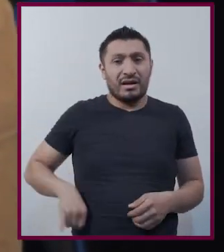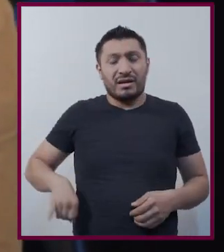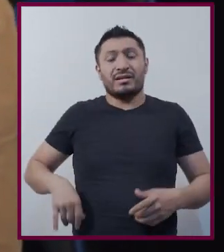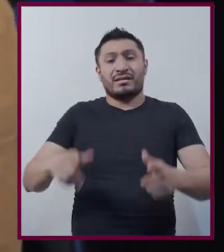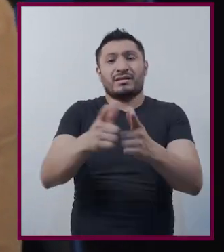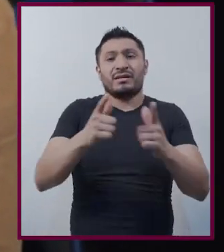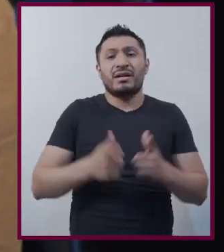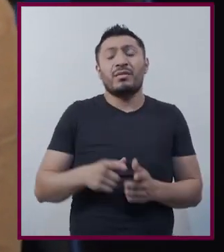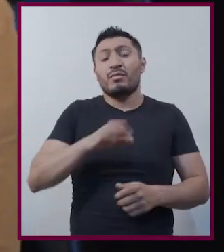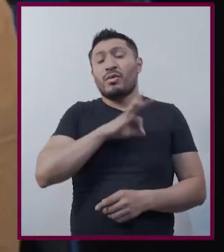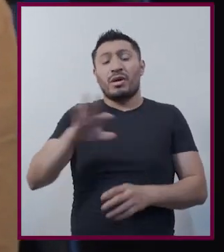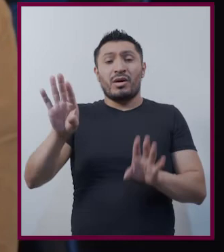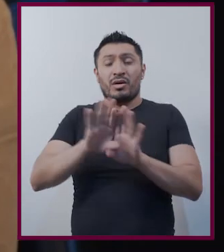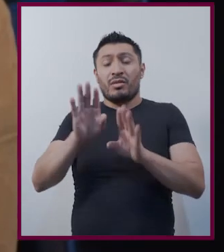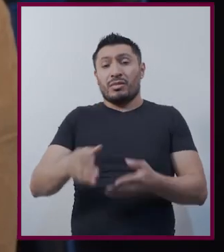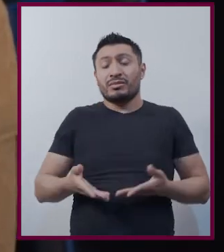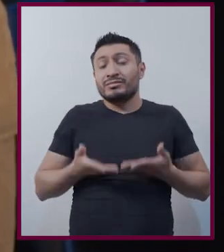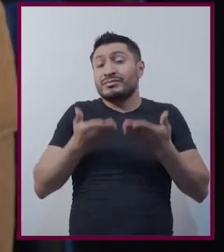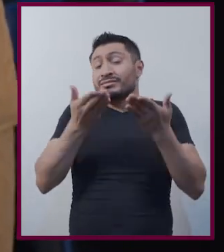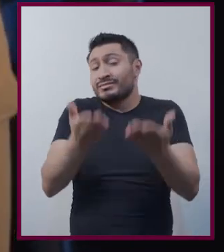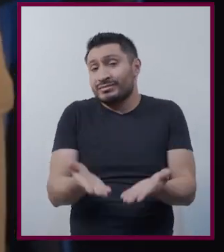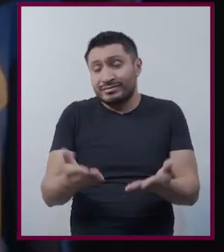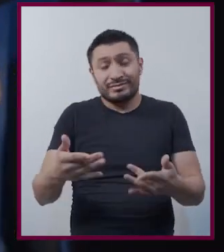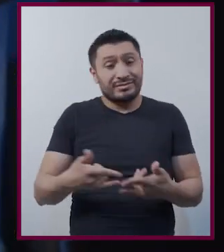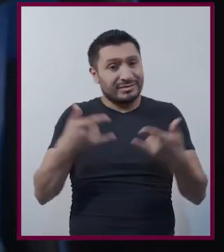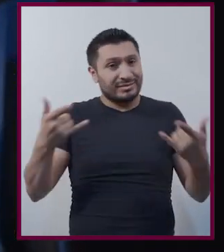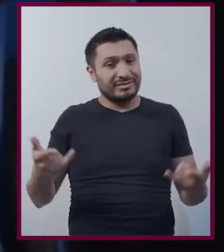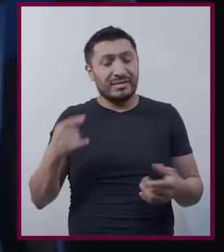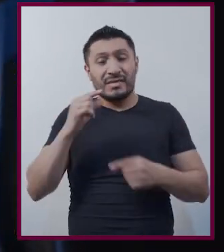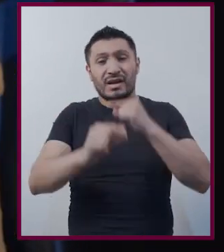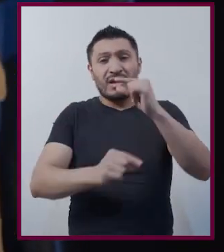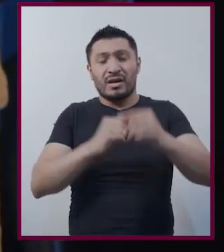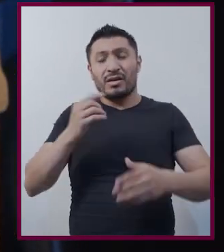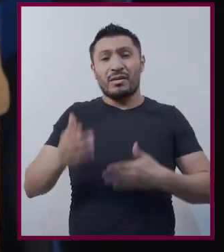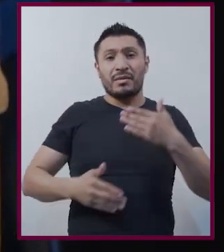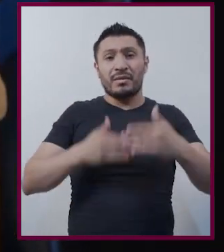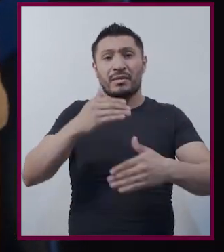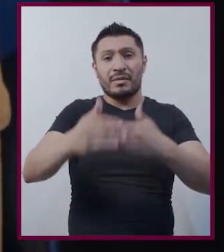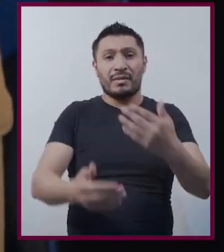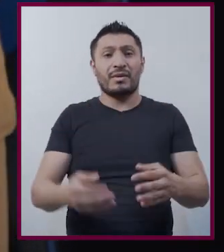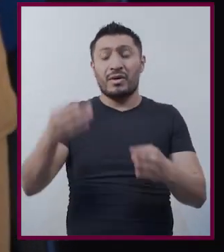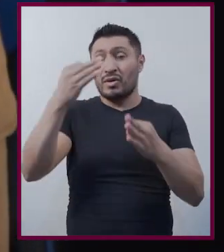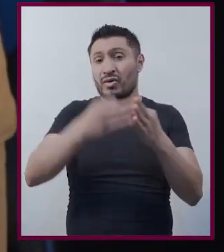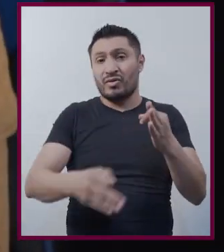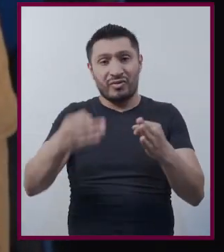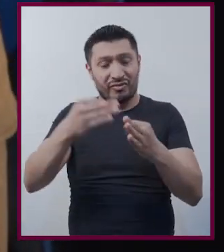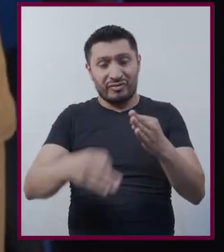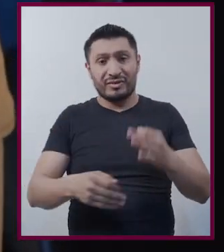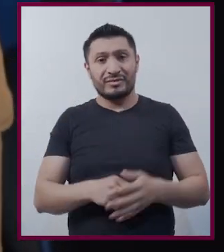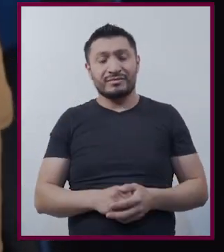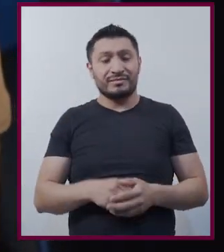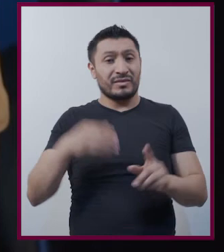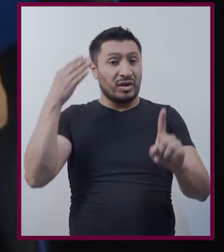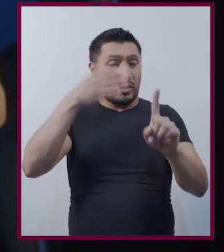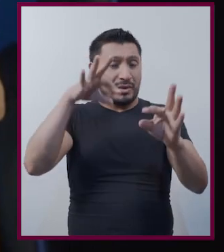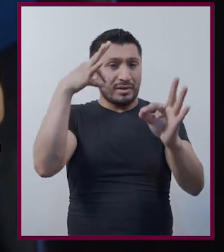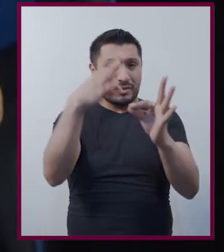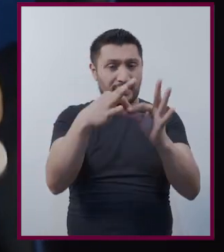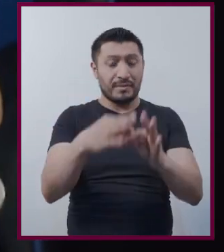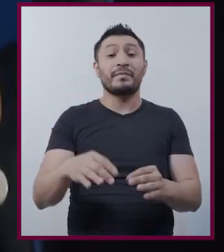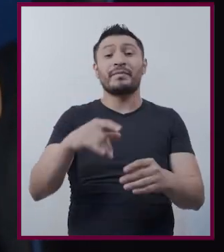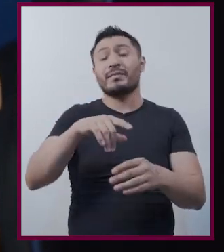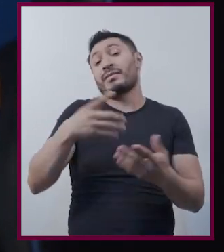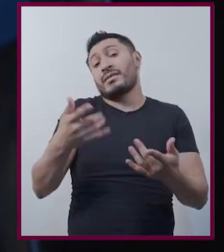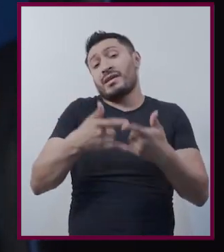grupo pueden manifestarse a través de la propia historia e irla encaminando a sus propios fines. Después de todo, la historia